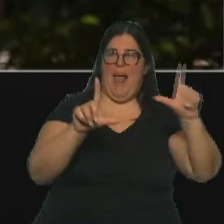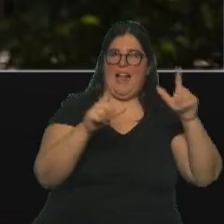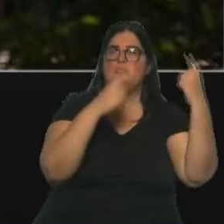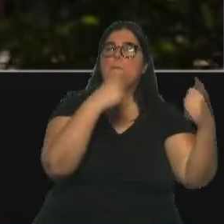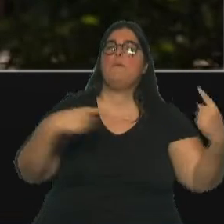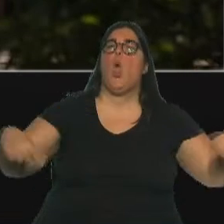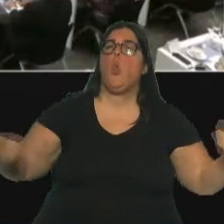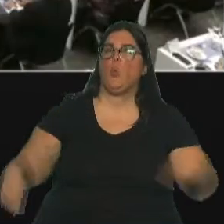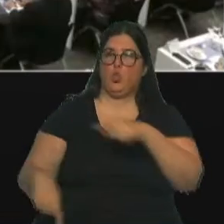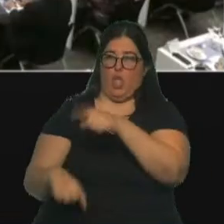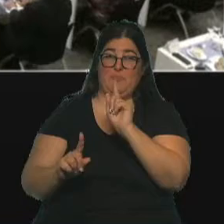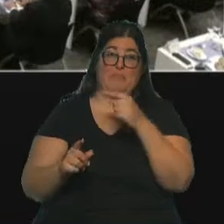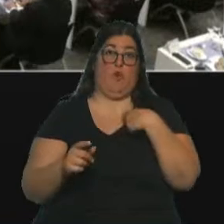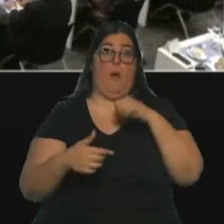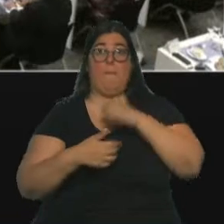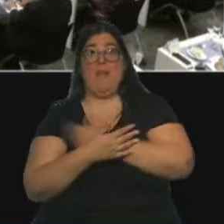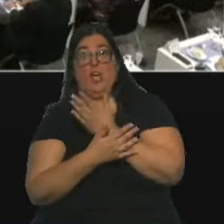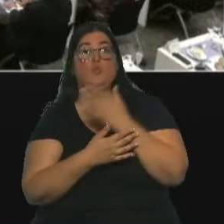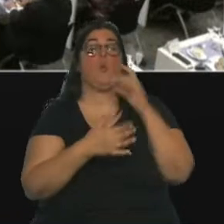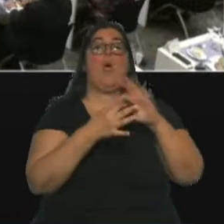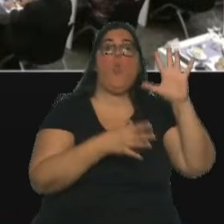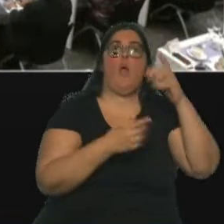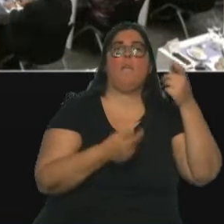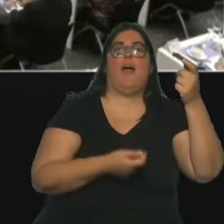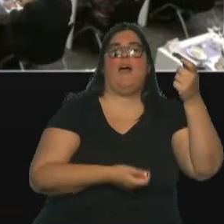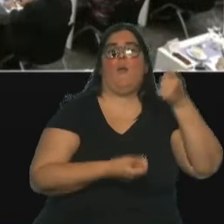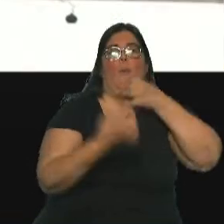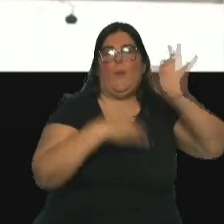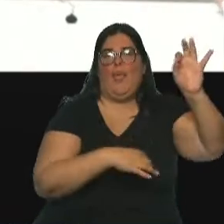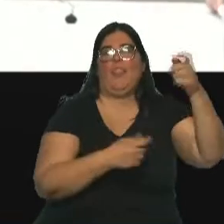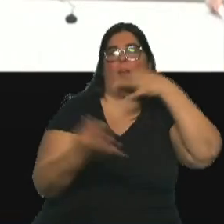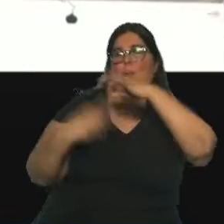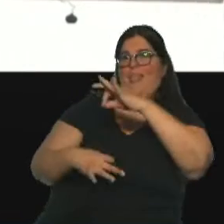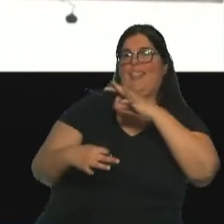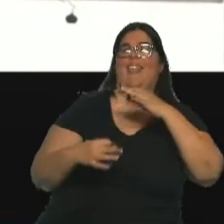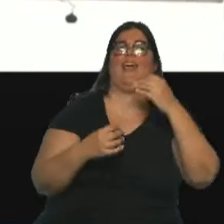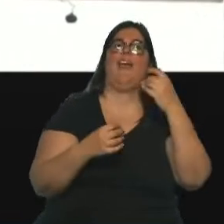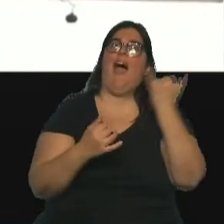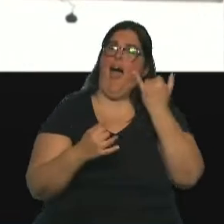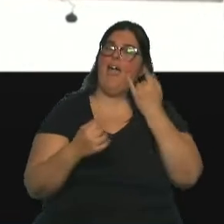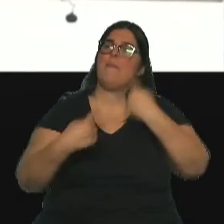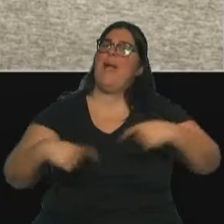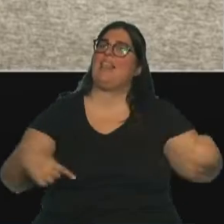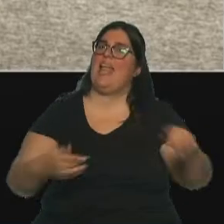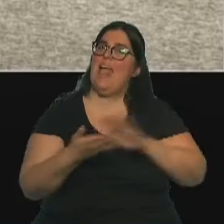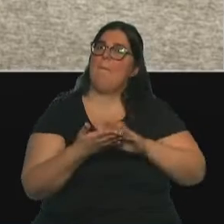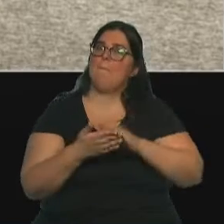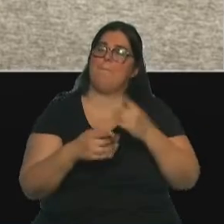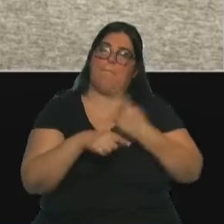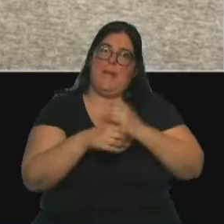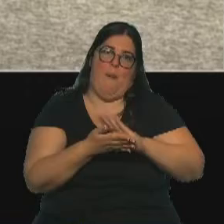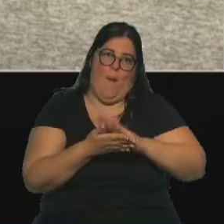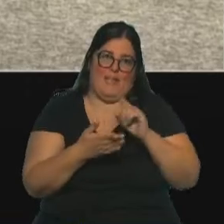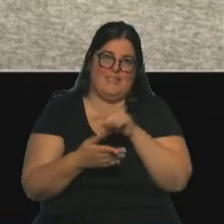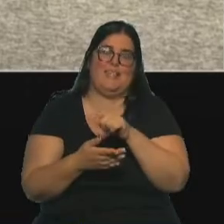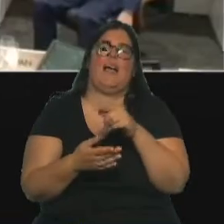que cada una de las regiones exportan hacia las otras. Claramente hay una centralidad de las materias primas y de los productos agrícolas